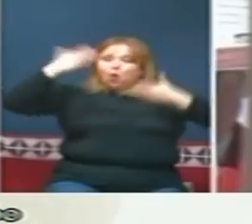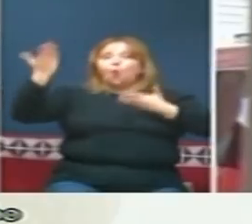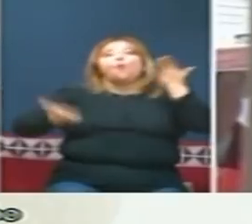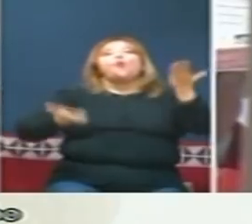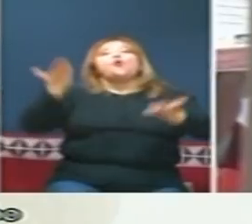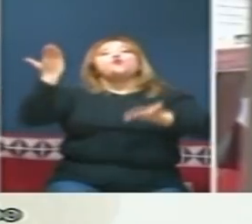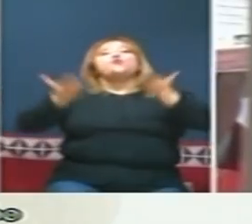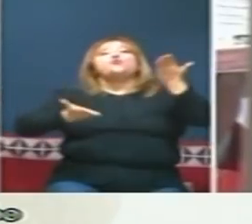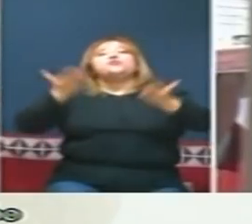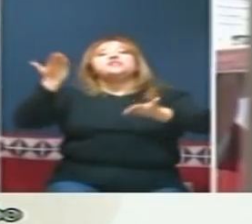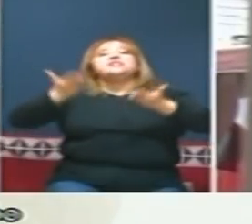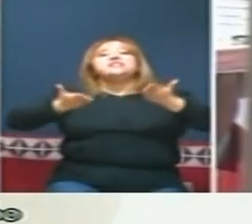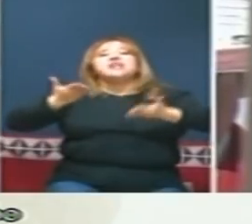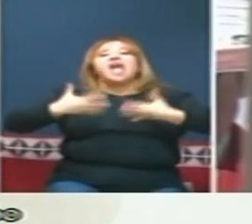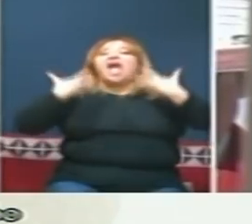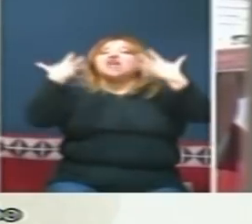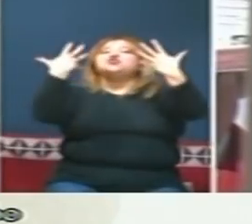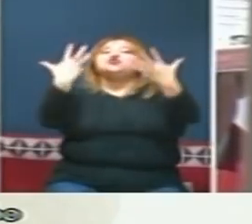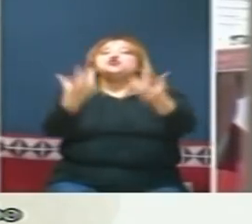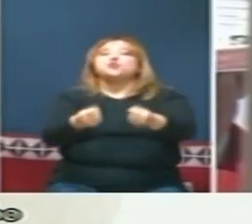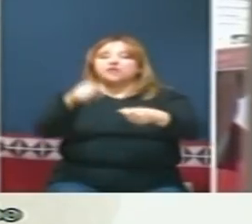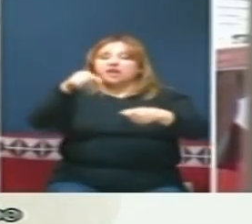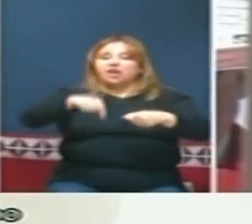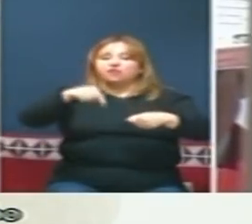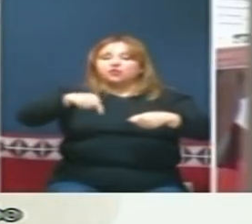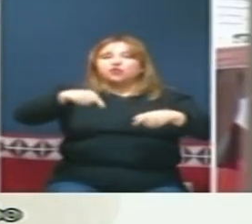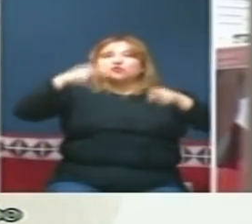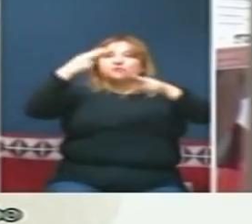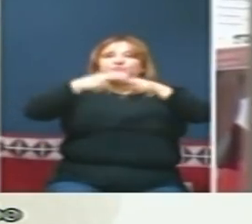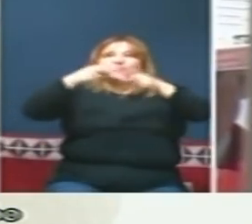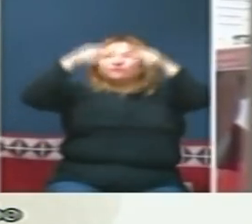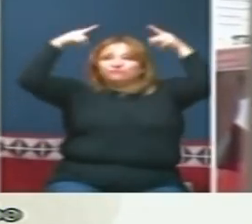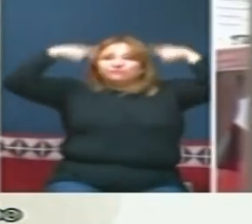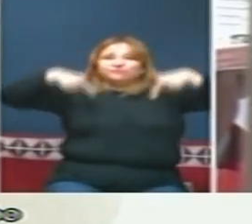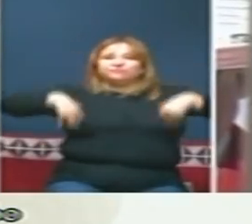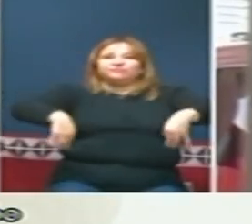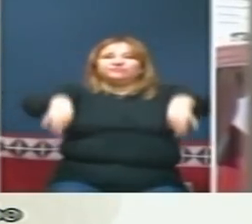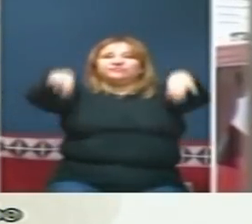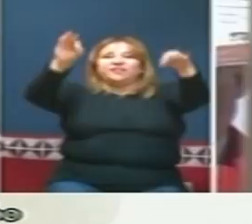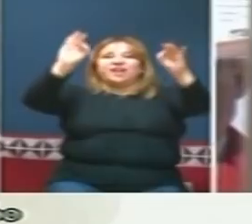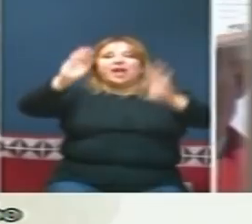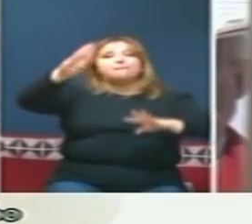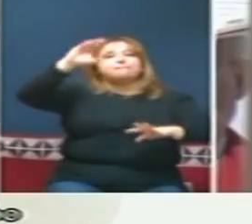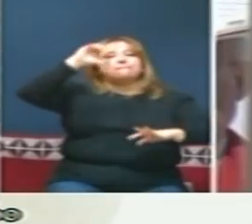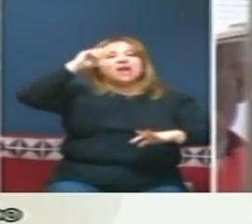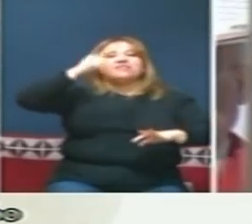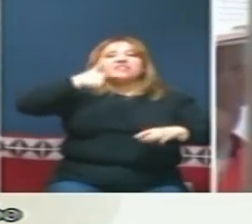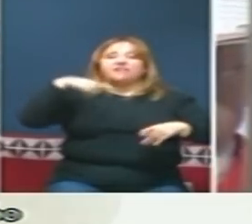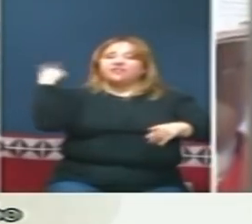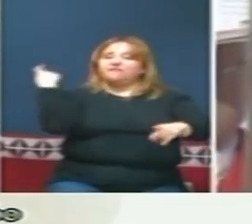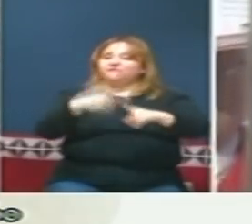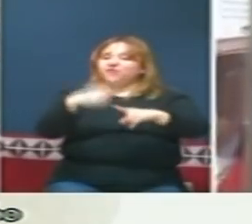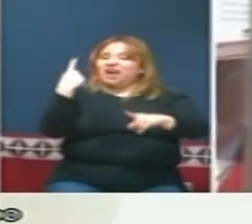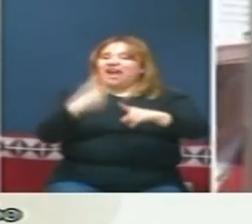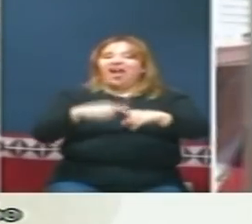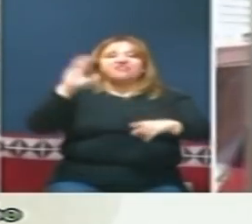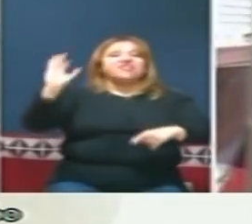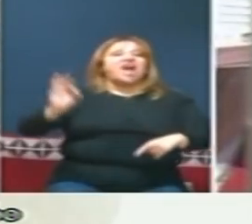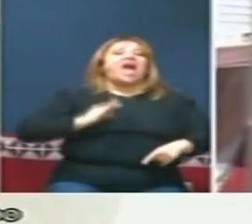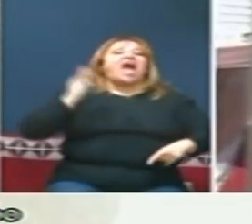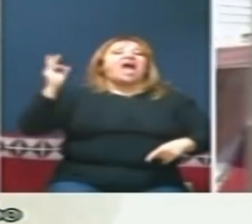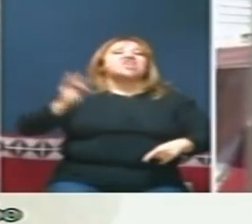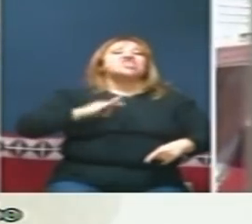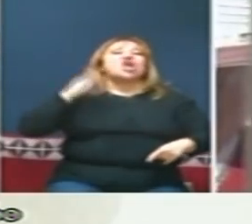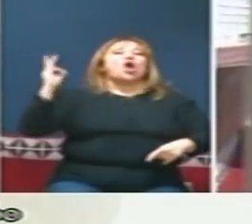y de caridad, de ahora en adelante sean llamados beatos y que sea celebrada cada año en